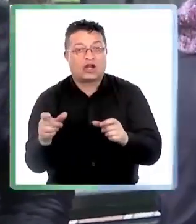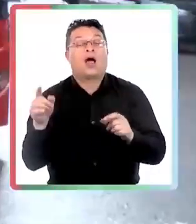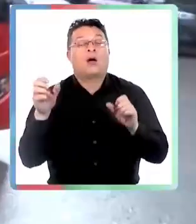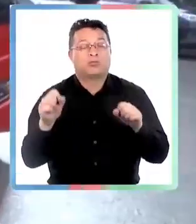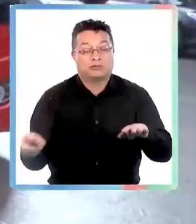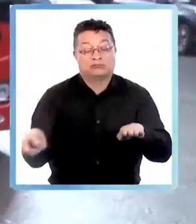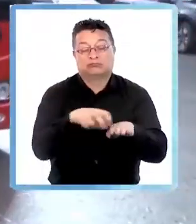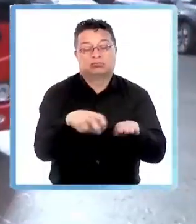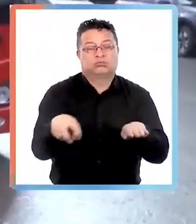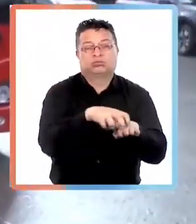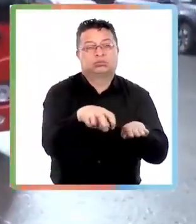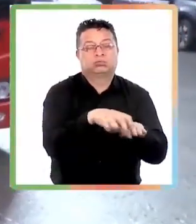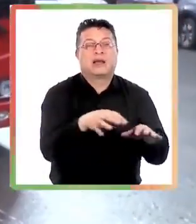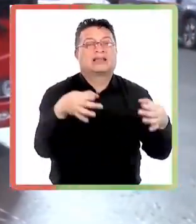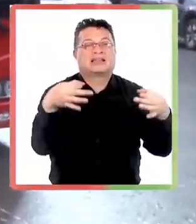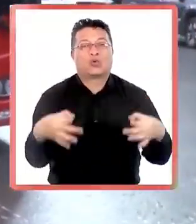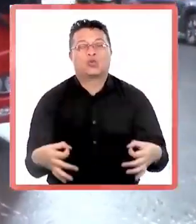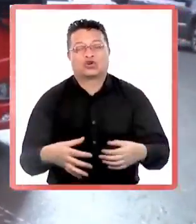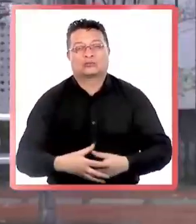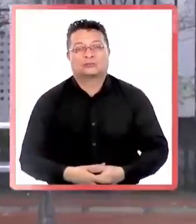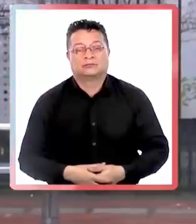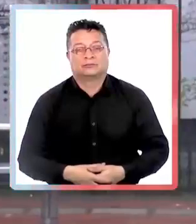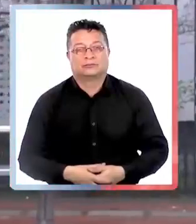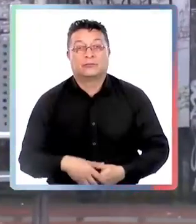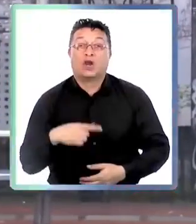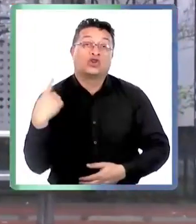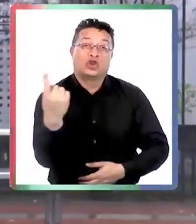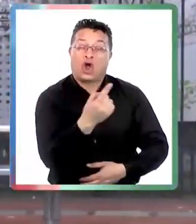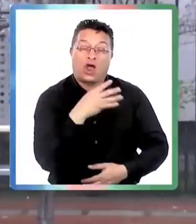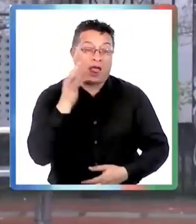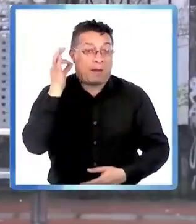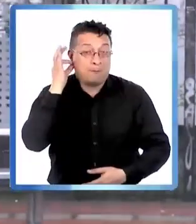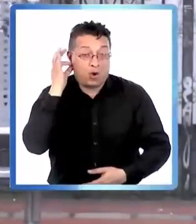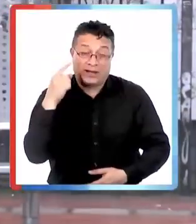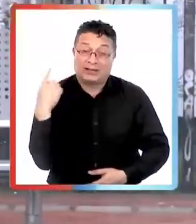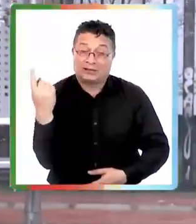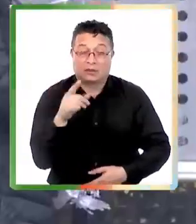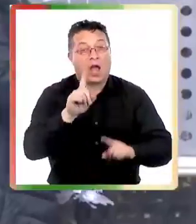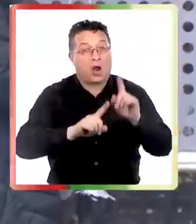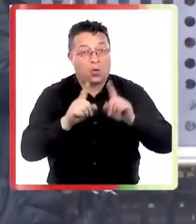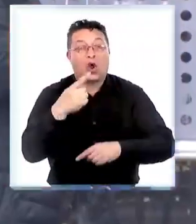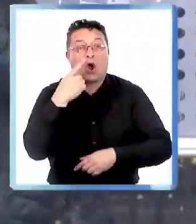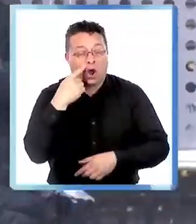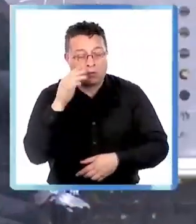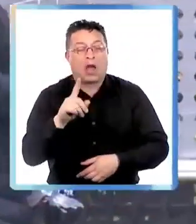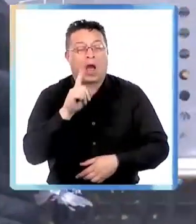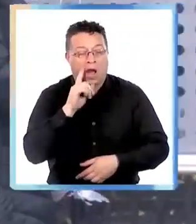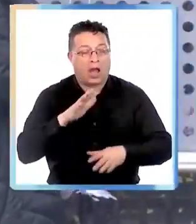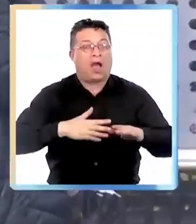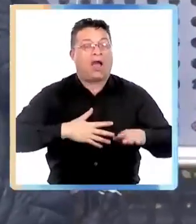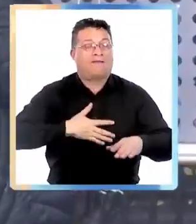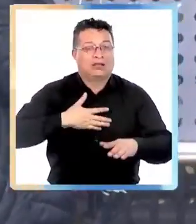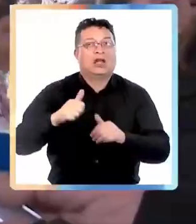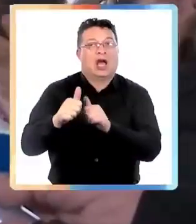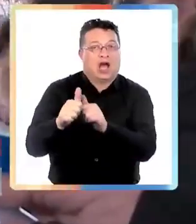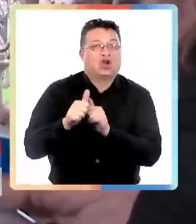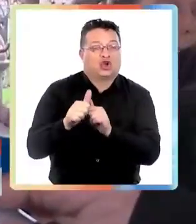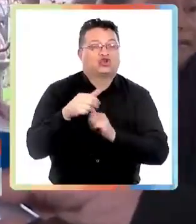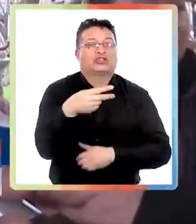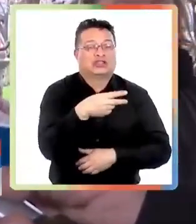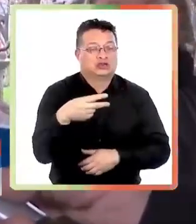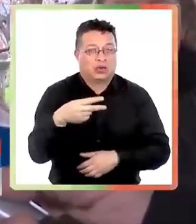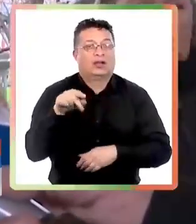usuarias tomen el transporte público de manera segura. Todas las mujeres en general y también algunos hombres han vivido situaciones de